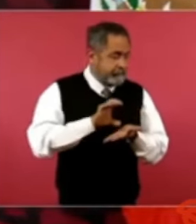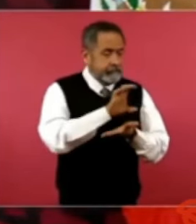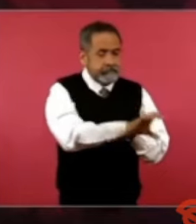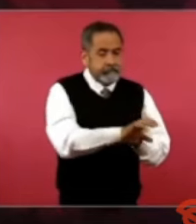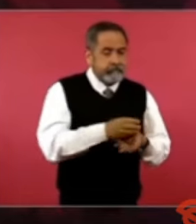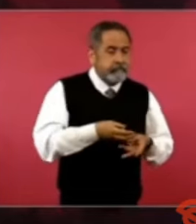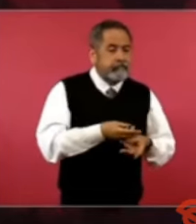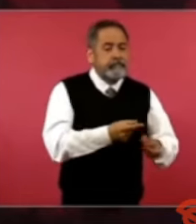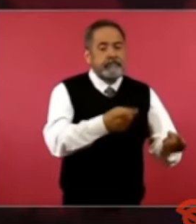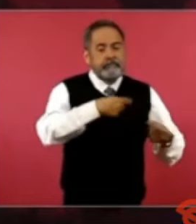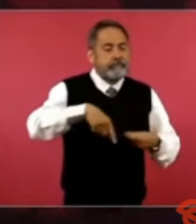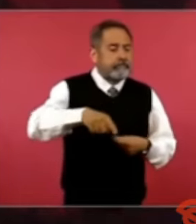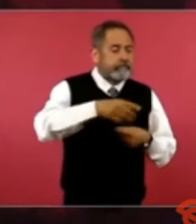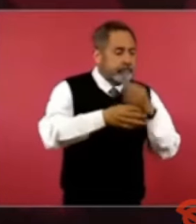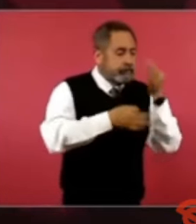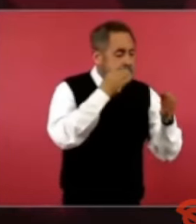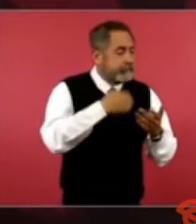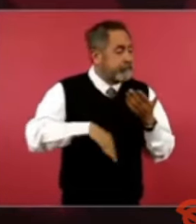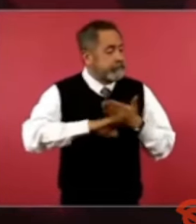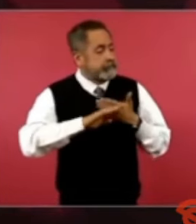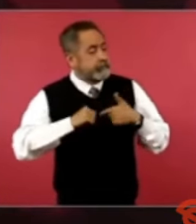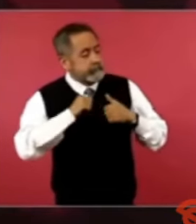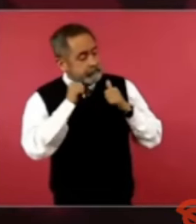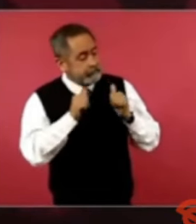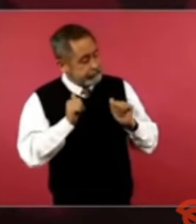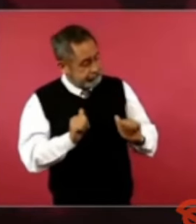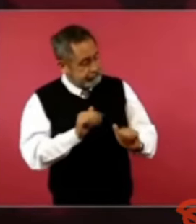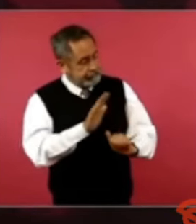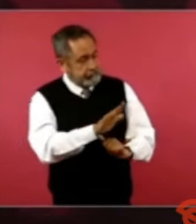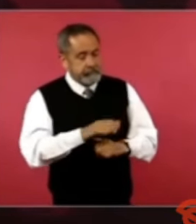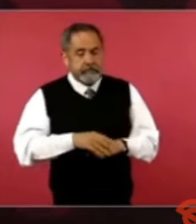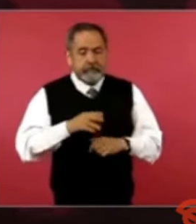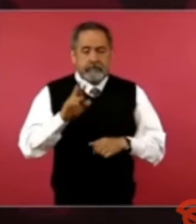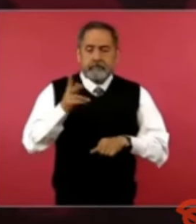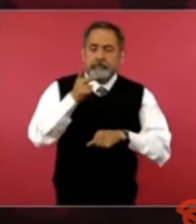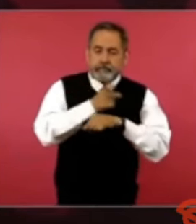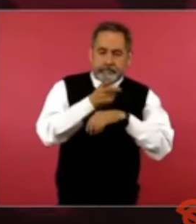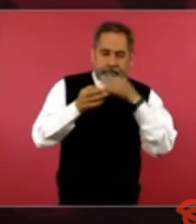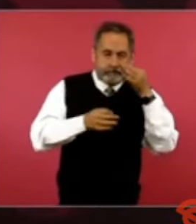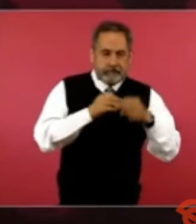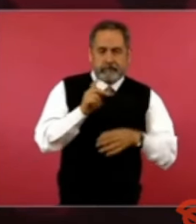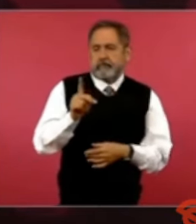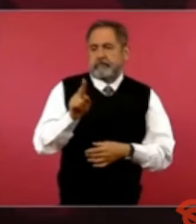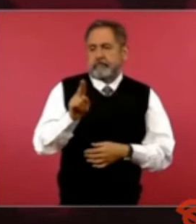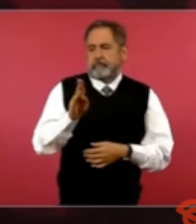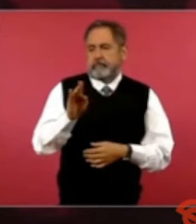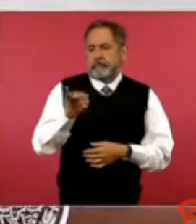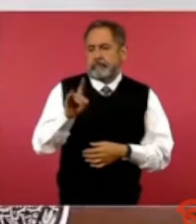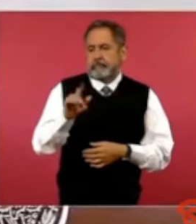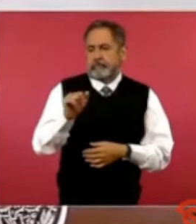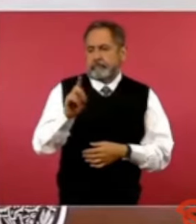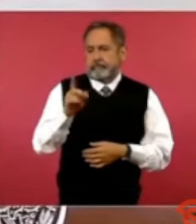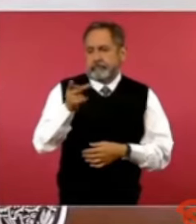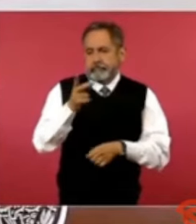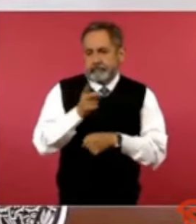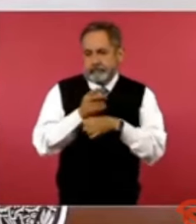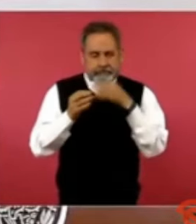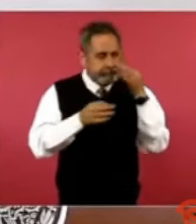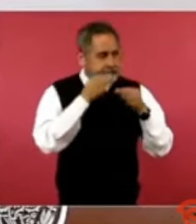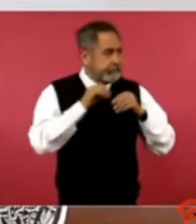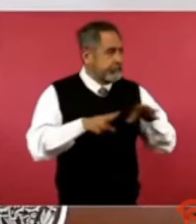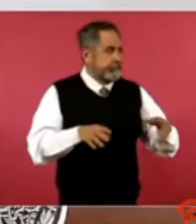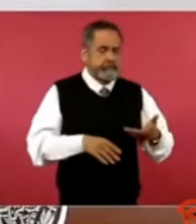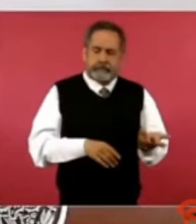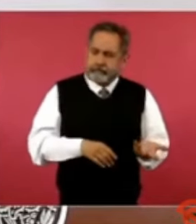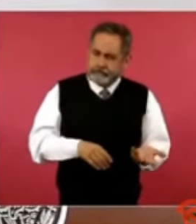año para la publicidad pero Aunque parezca